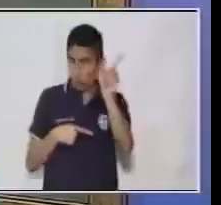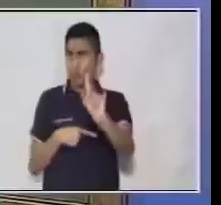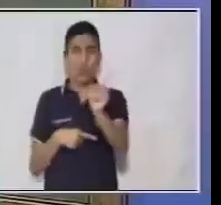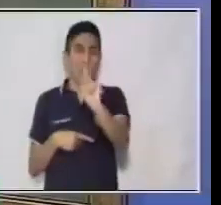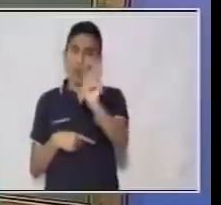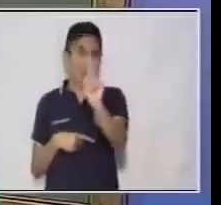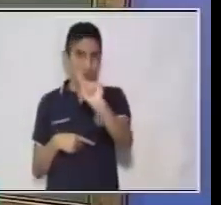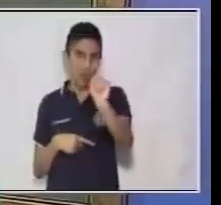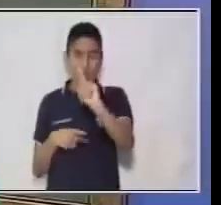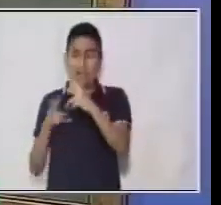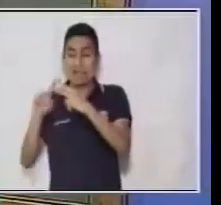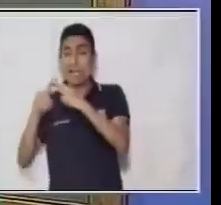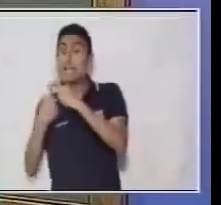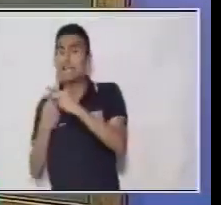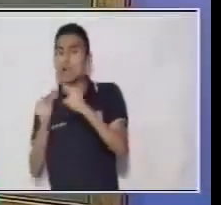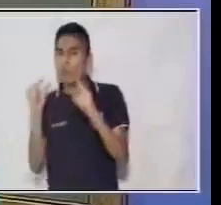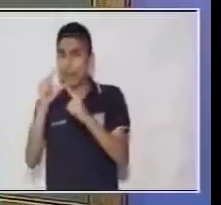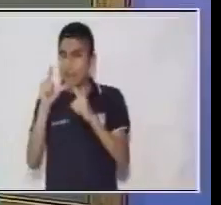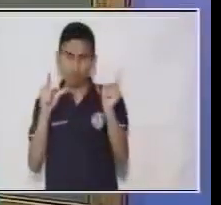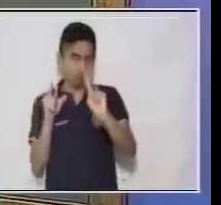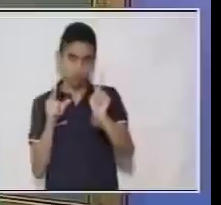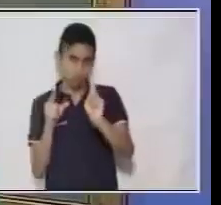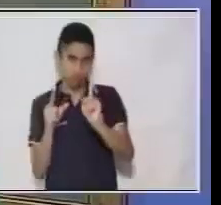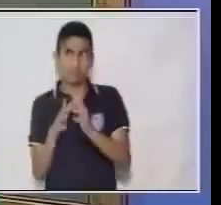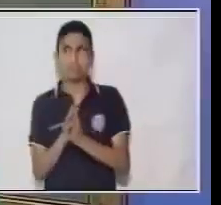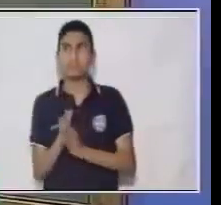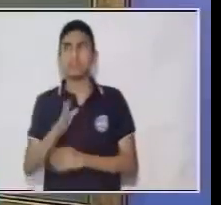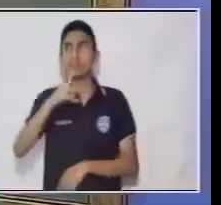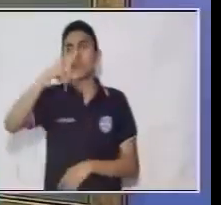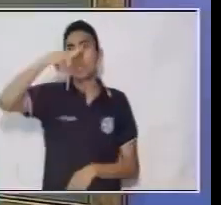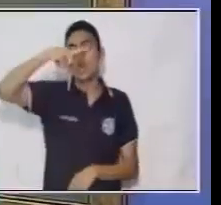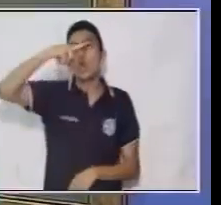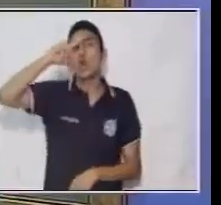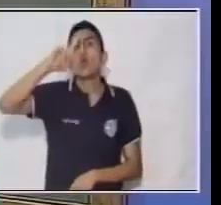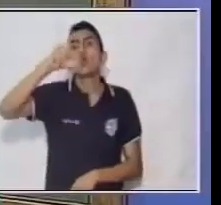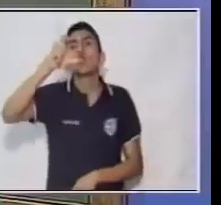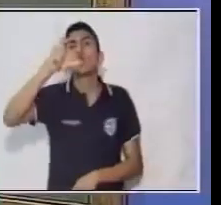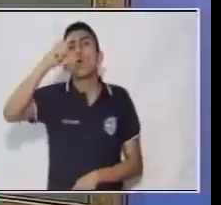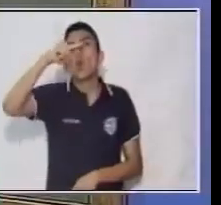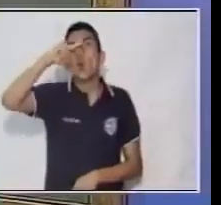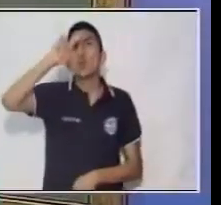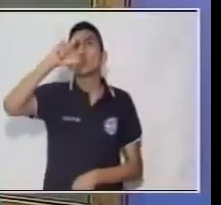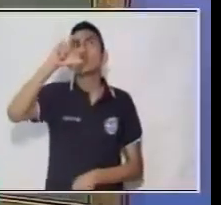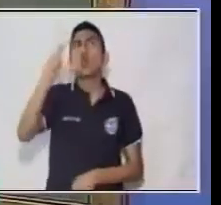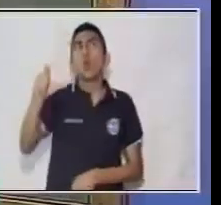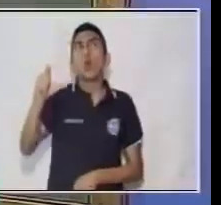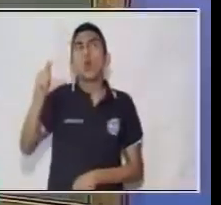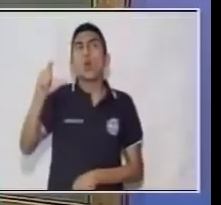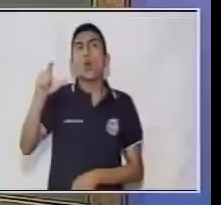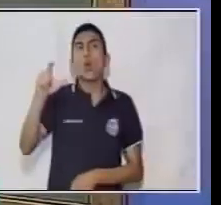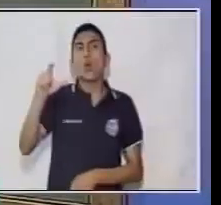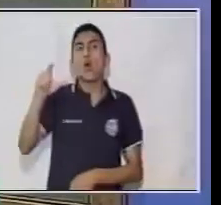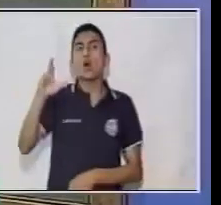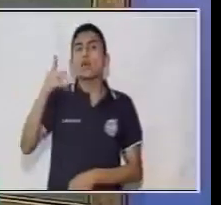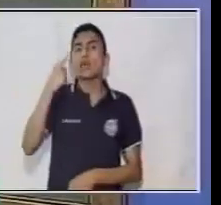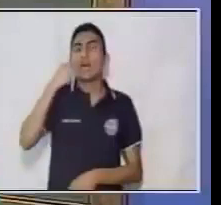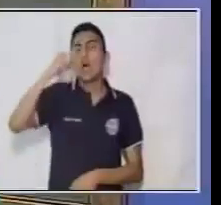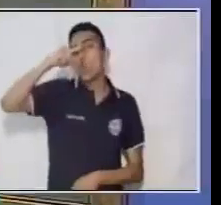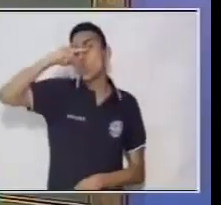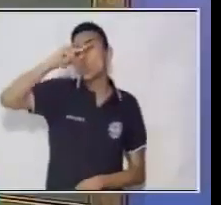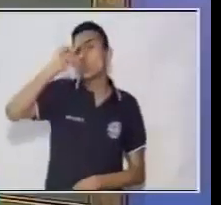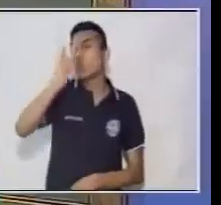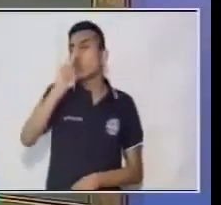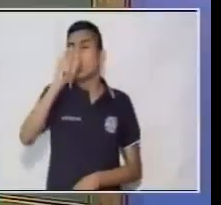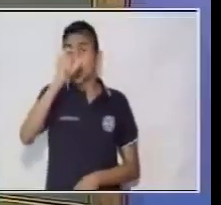no está al inicio. Tuk tuk. A ver. Tuk